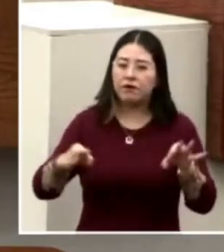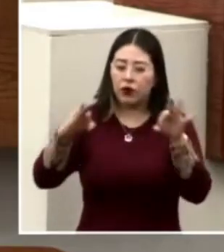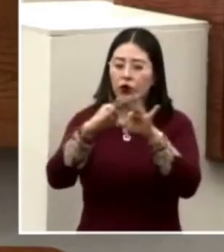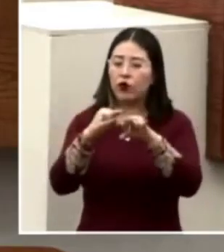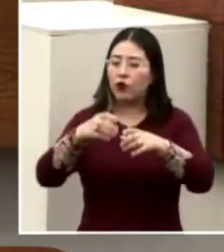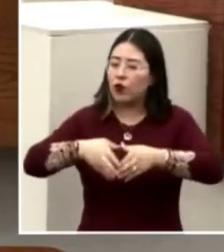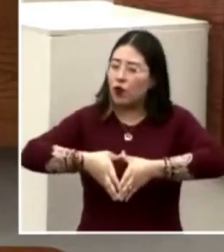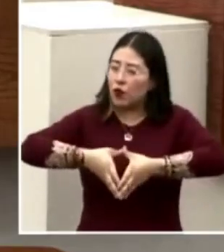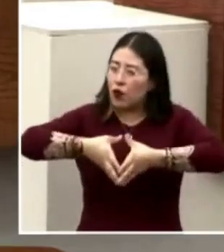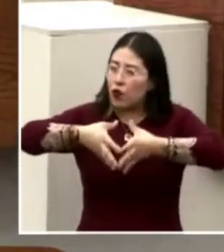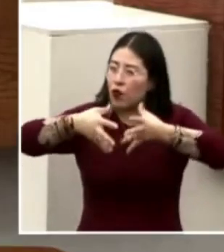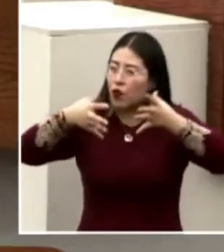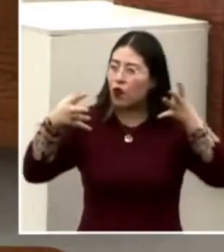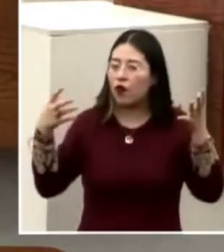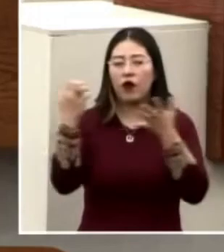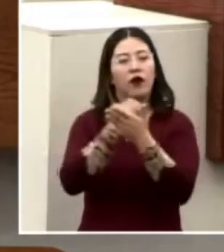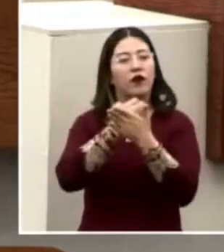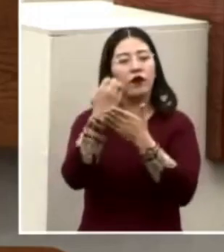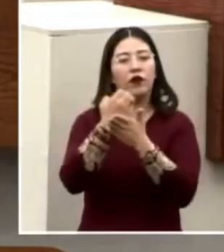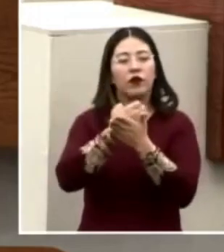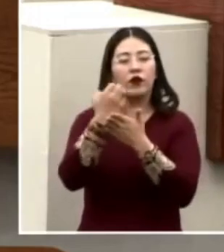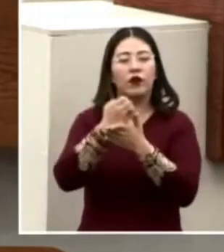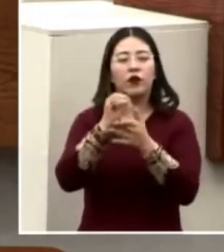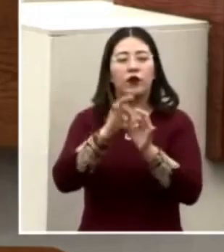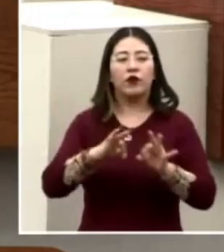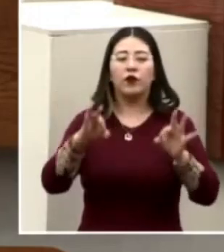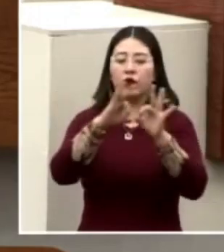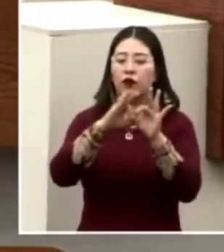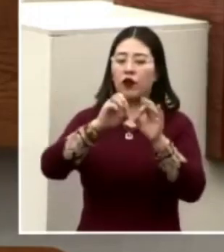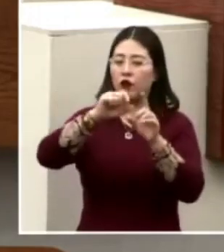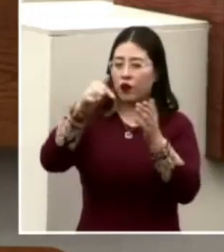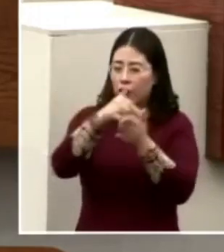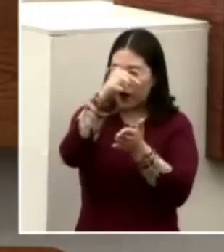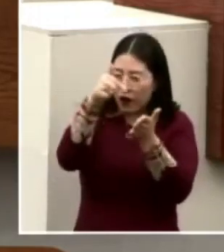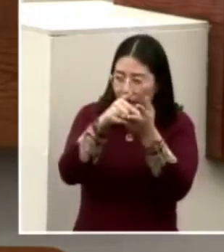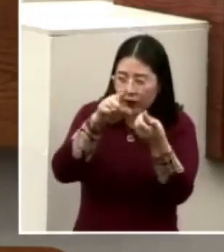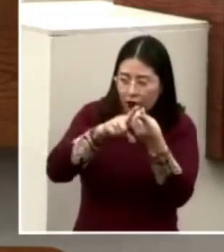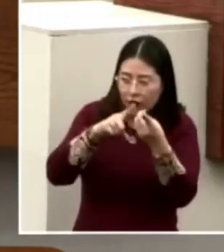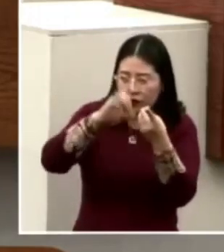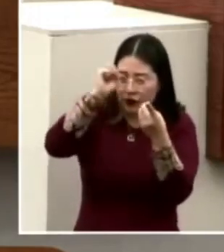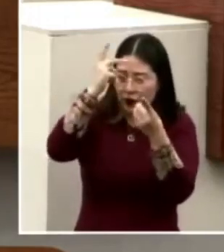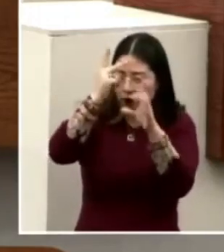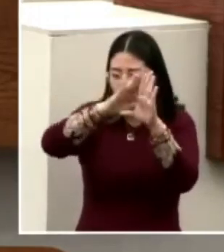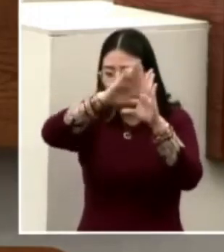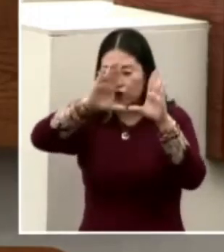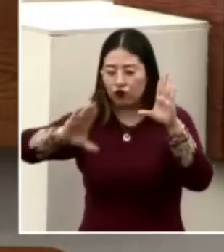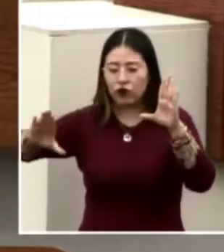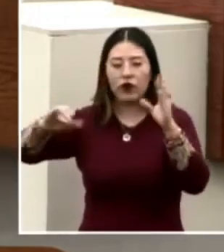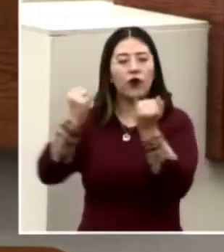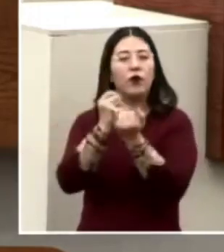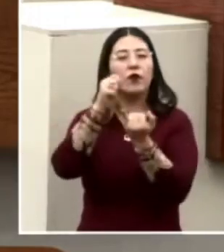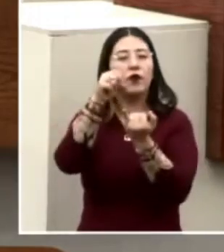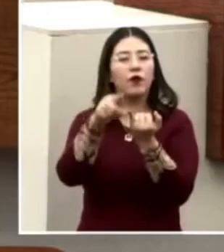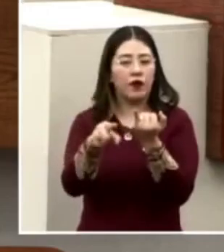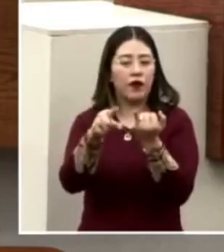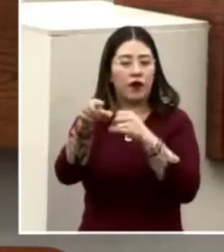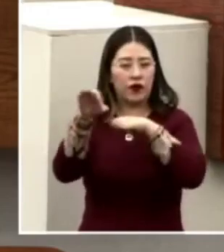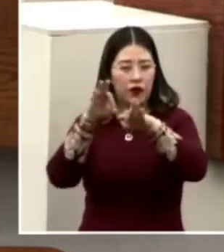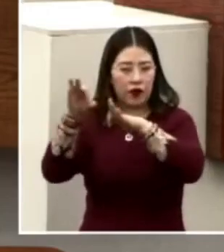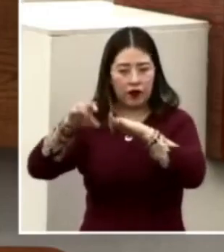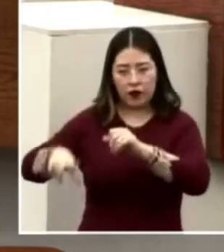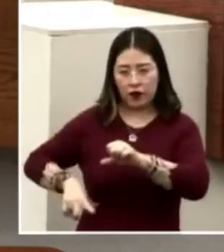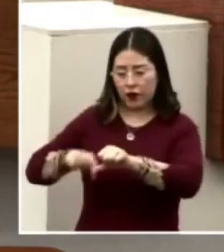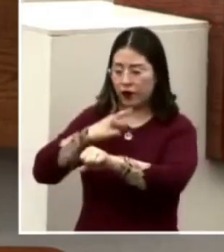crecimiento económico, que por su ubicación geográfica naturalmente y con el trabajo del gobernador